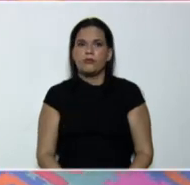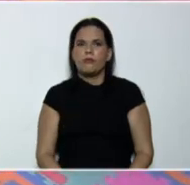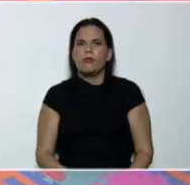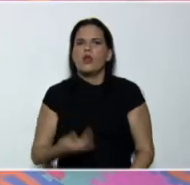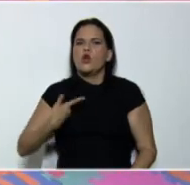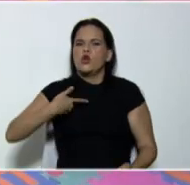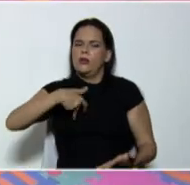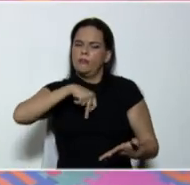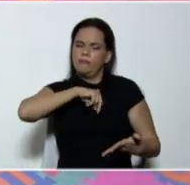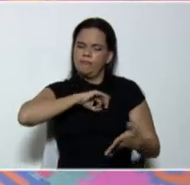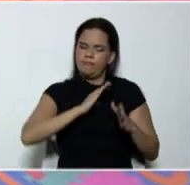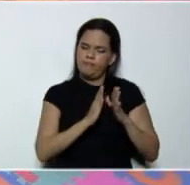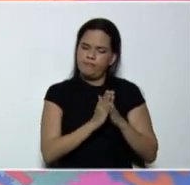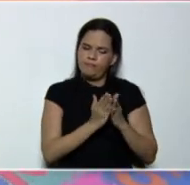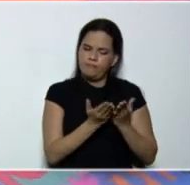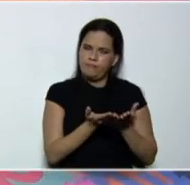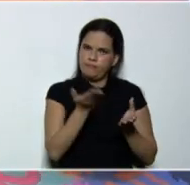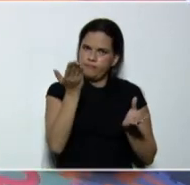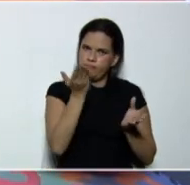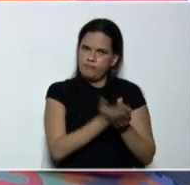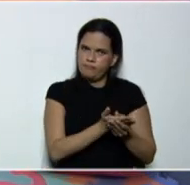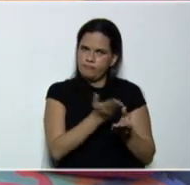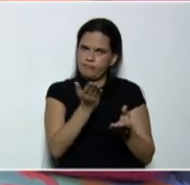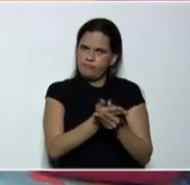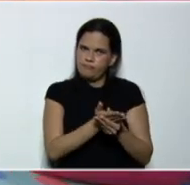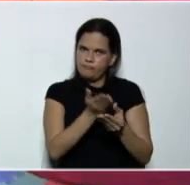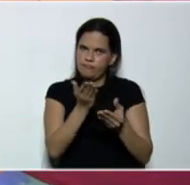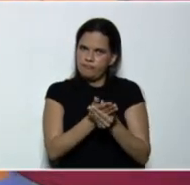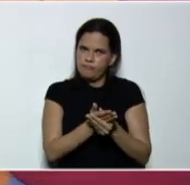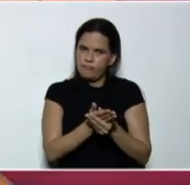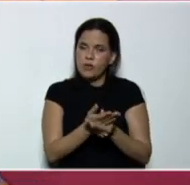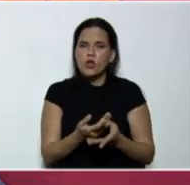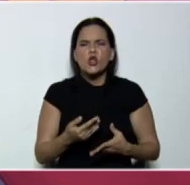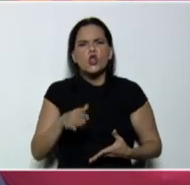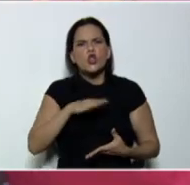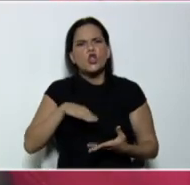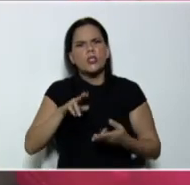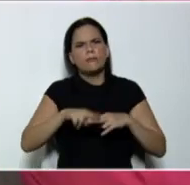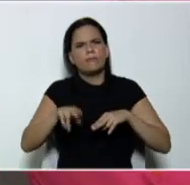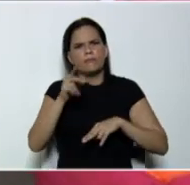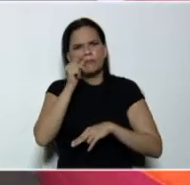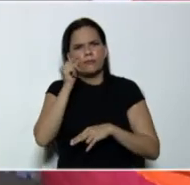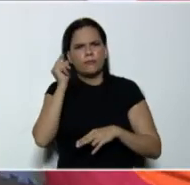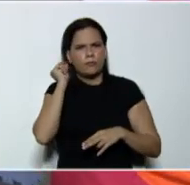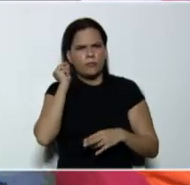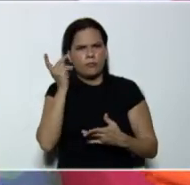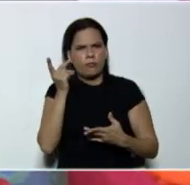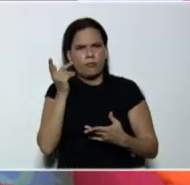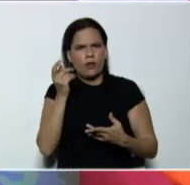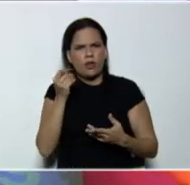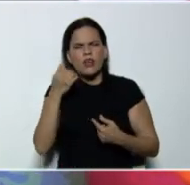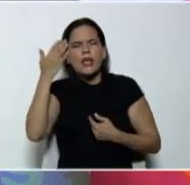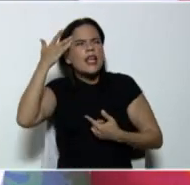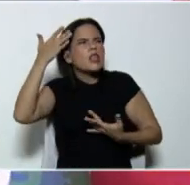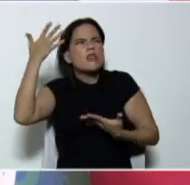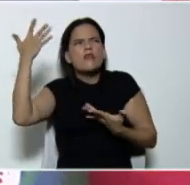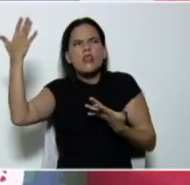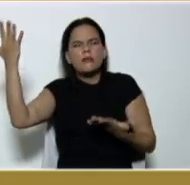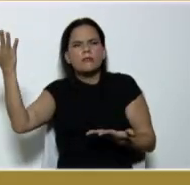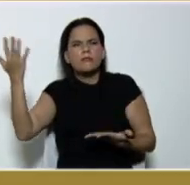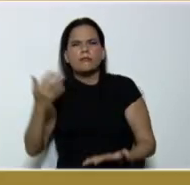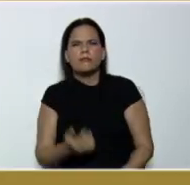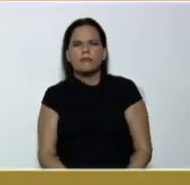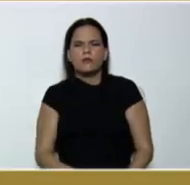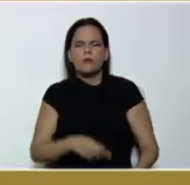nuestra carpeta. Una carpeta donde el niño y la niña plasmen lo que es su creatividad, su